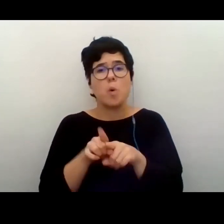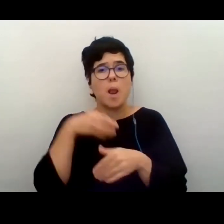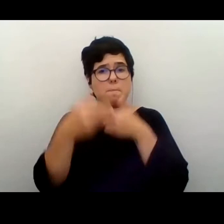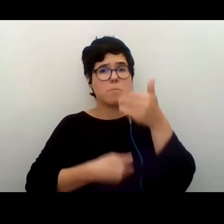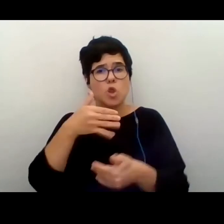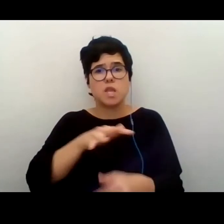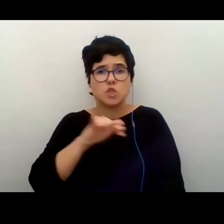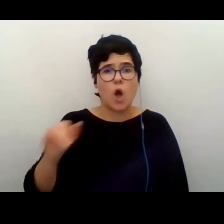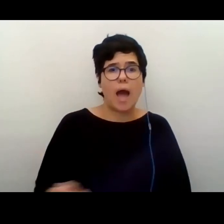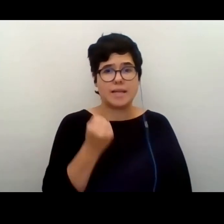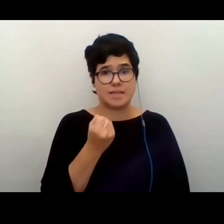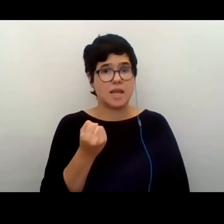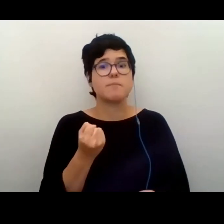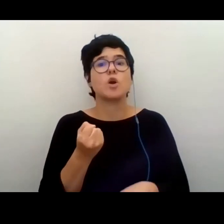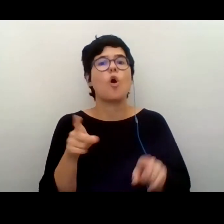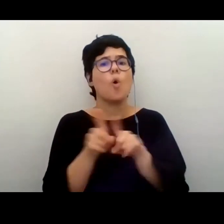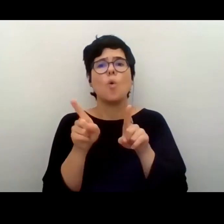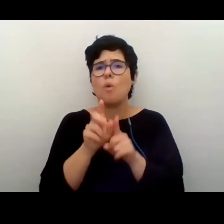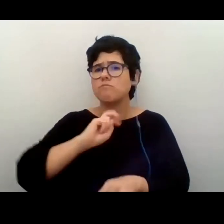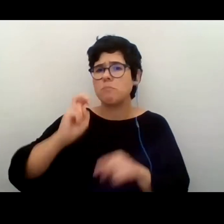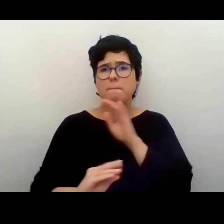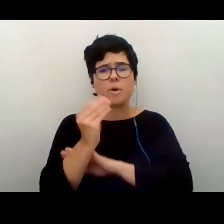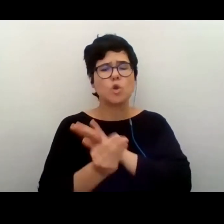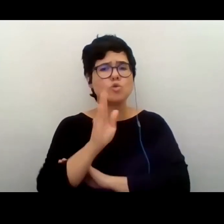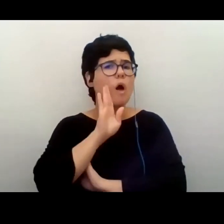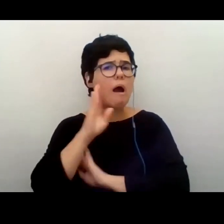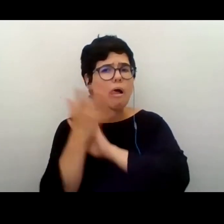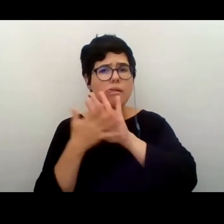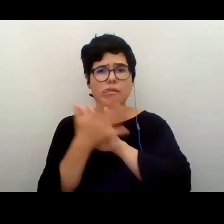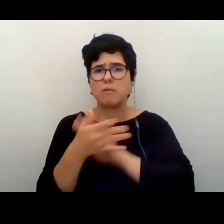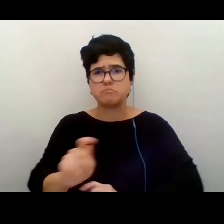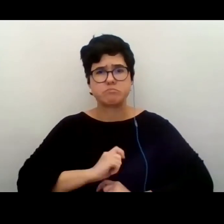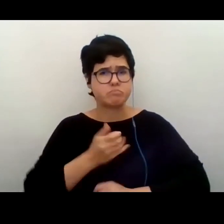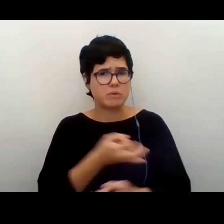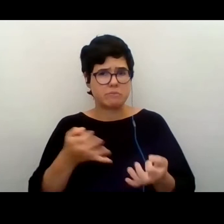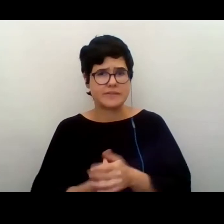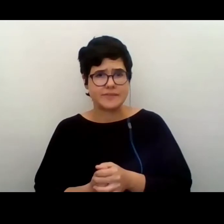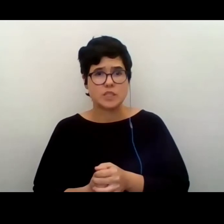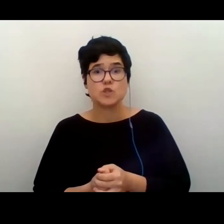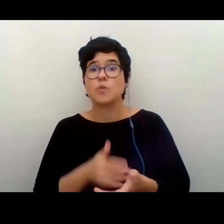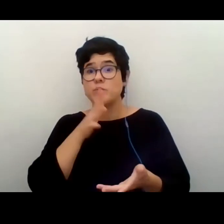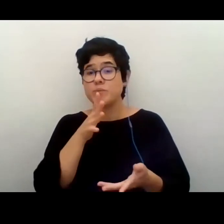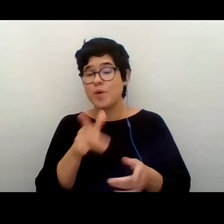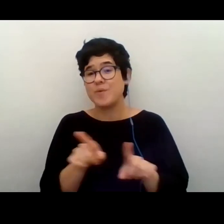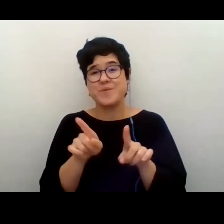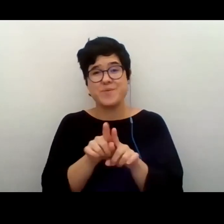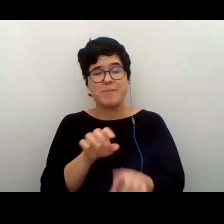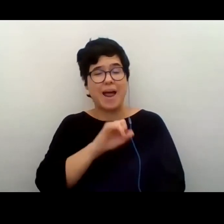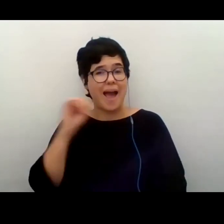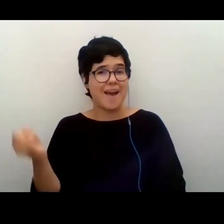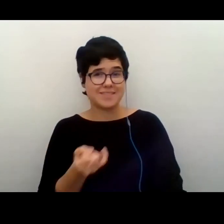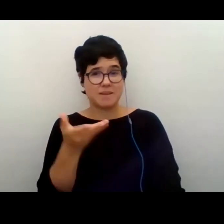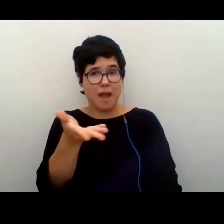asténico, pues cualquiera de los productos que hemos comentado hoy podrían ir perfectamente, porque a la hora de reponer la astenia, cualquiera de ellos puede